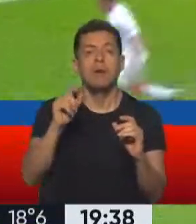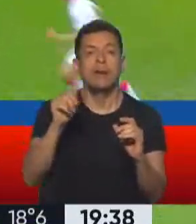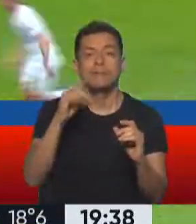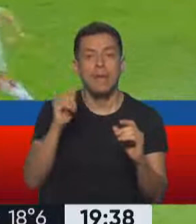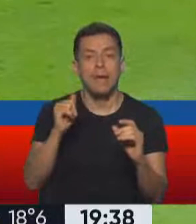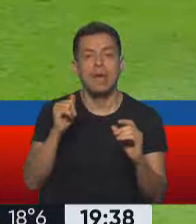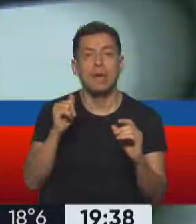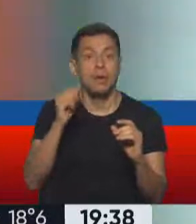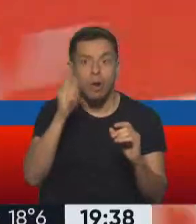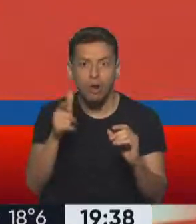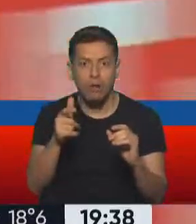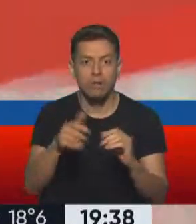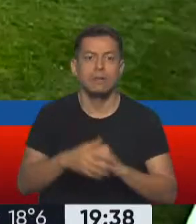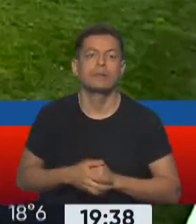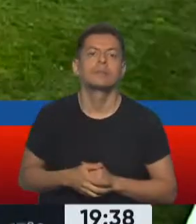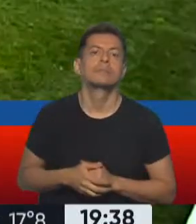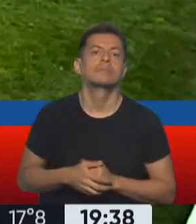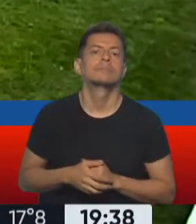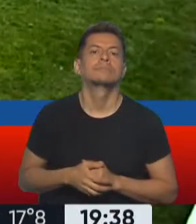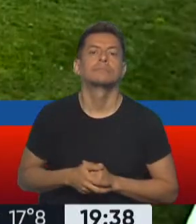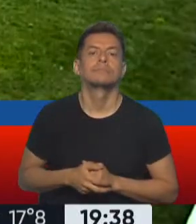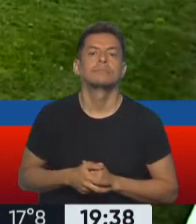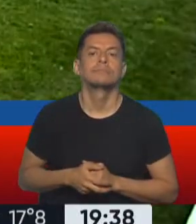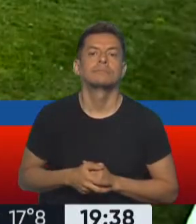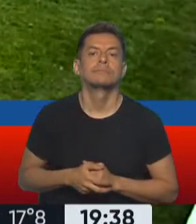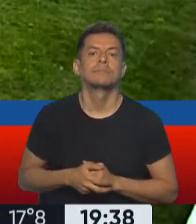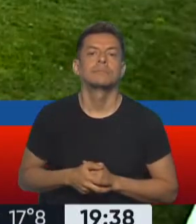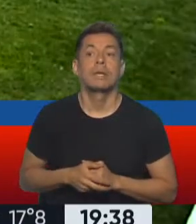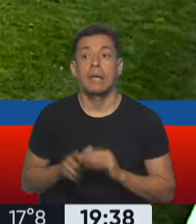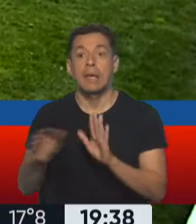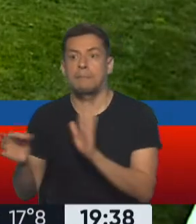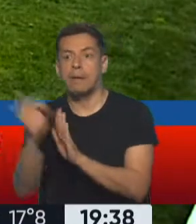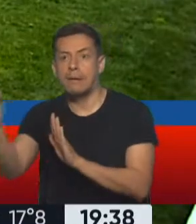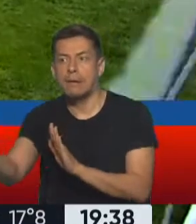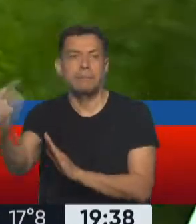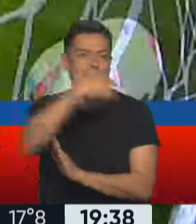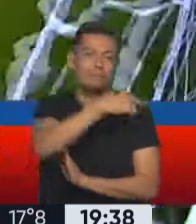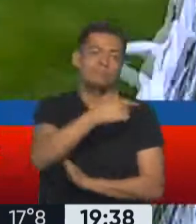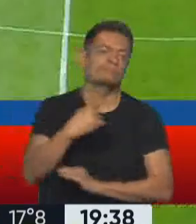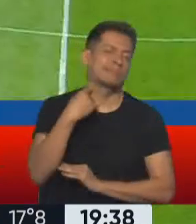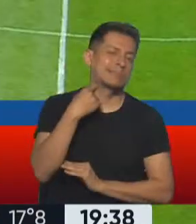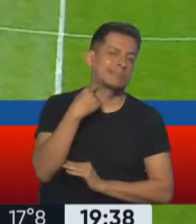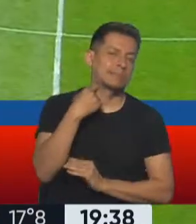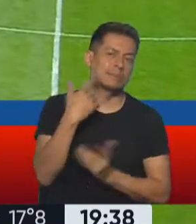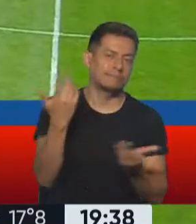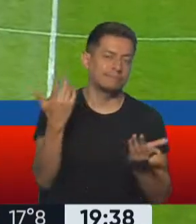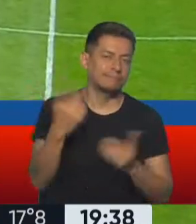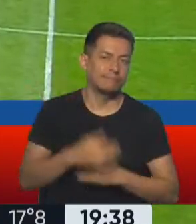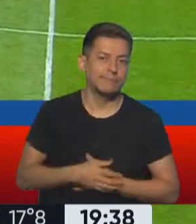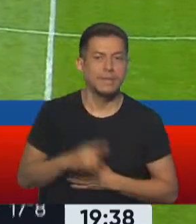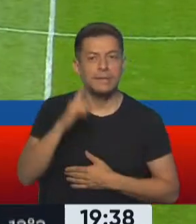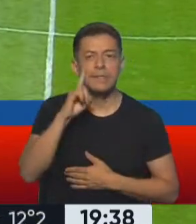falta. Le atajan justamente el remate, pero en el rebote gana el futbolista